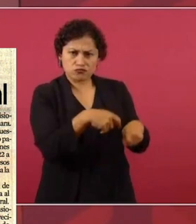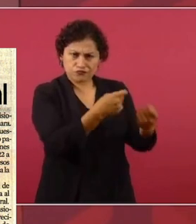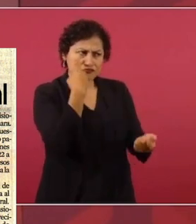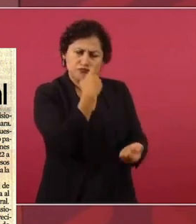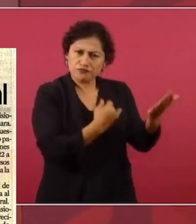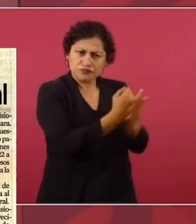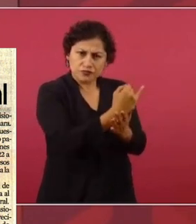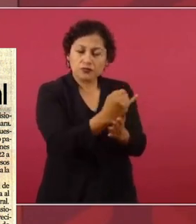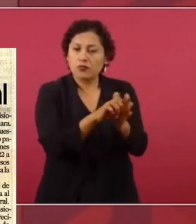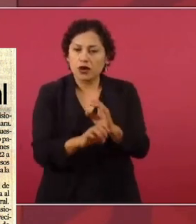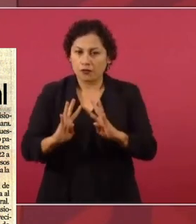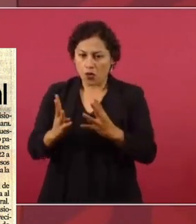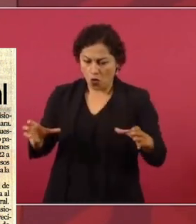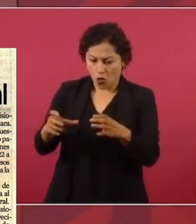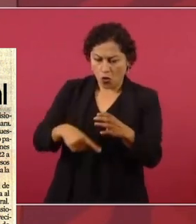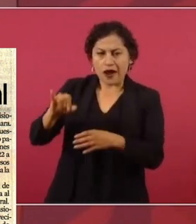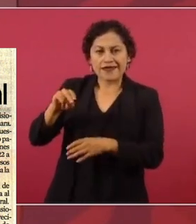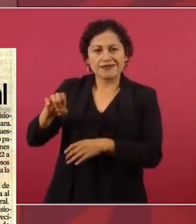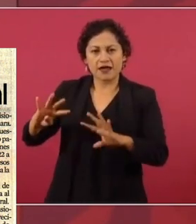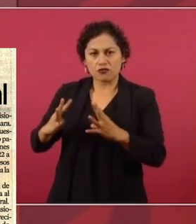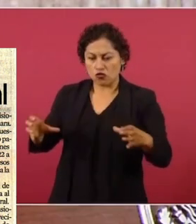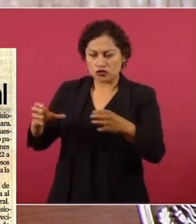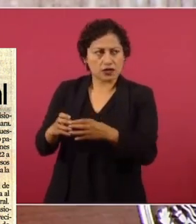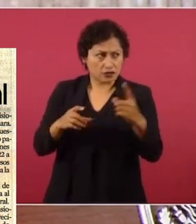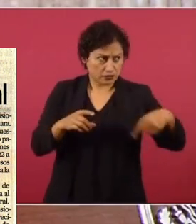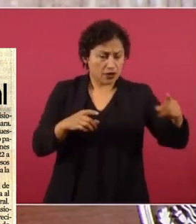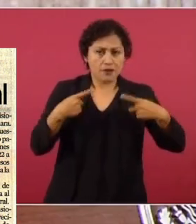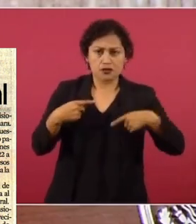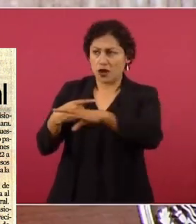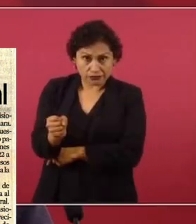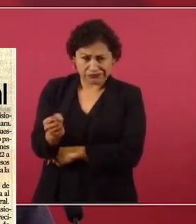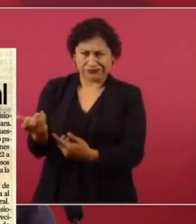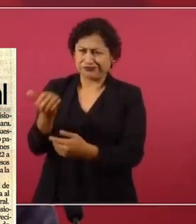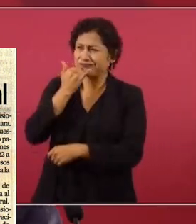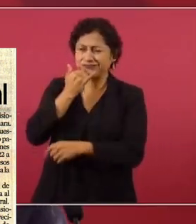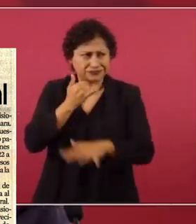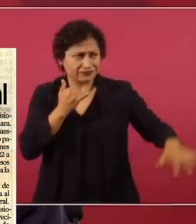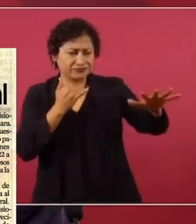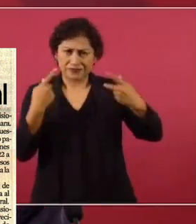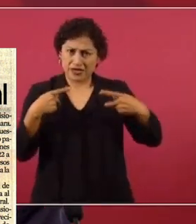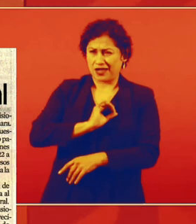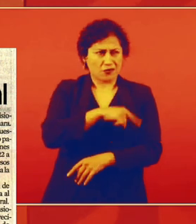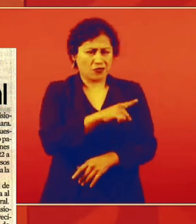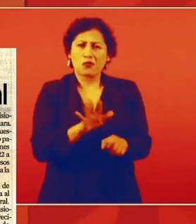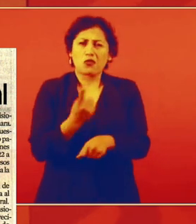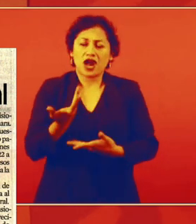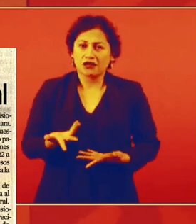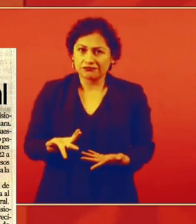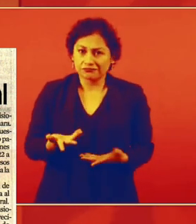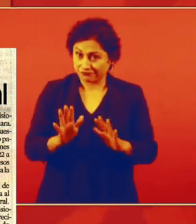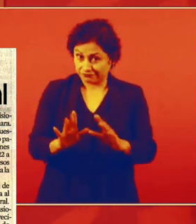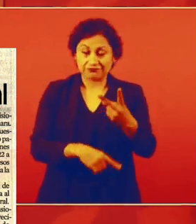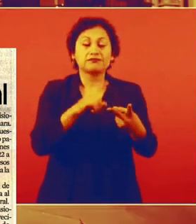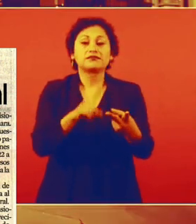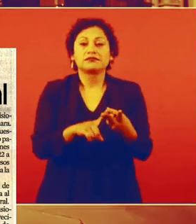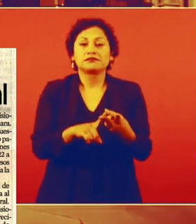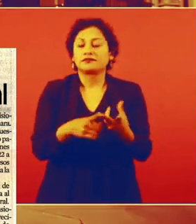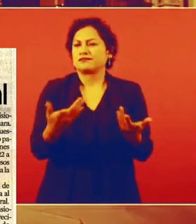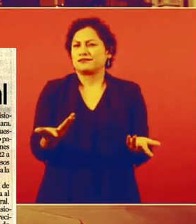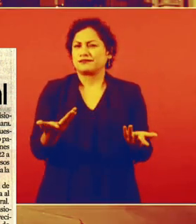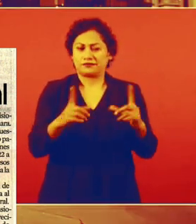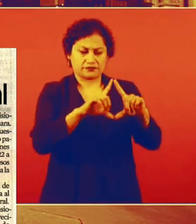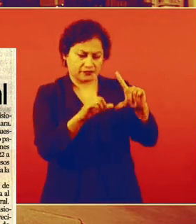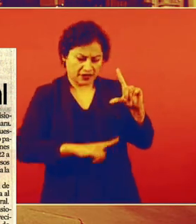a los consejeros y a los magistrados del Tribunal Electoral? ¿Por qué le tienen miedo al pueblo? ¿Por qué México